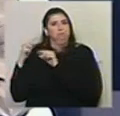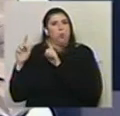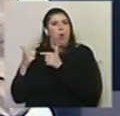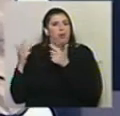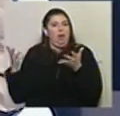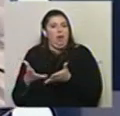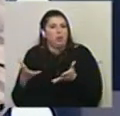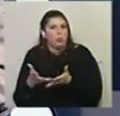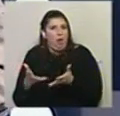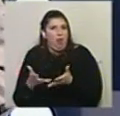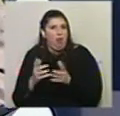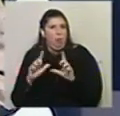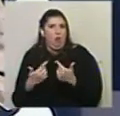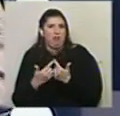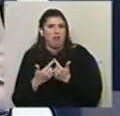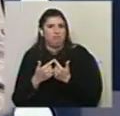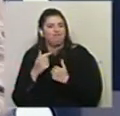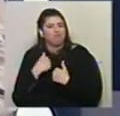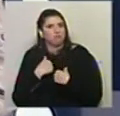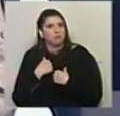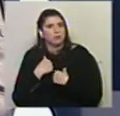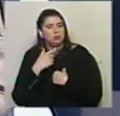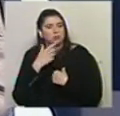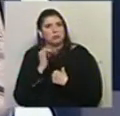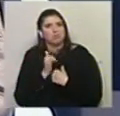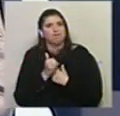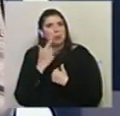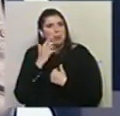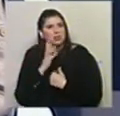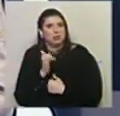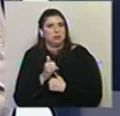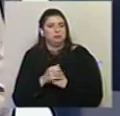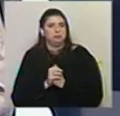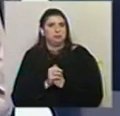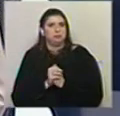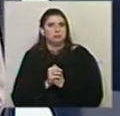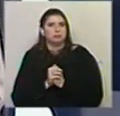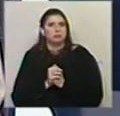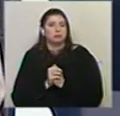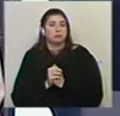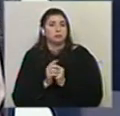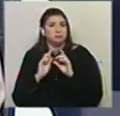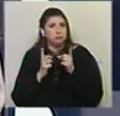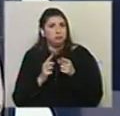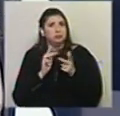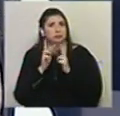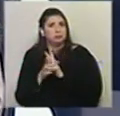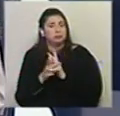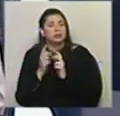casos concretos, pero tengo esa impresión. Y tengo que decir también que eso sí es una cuestión